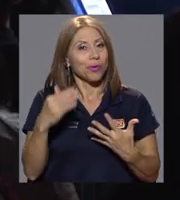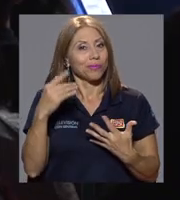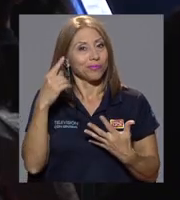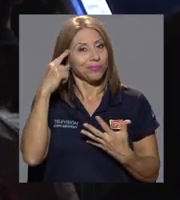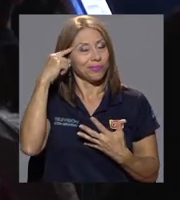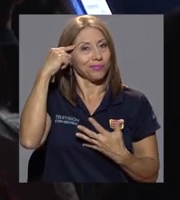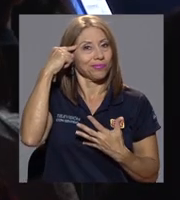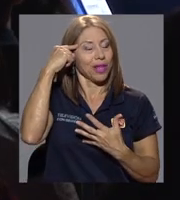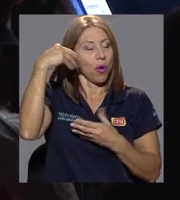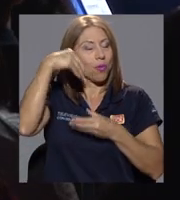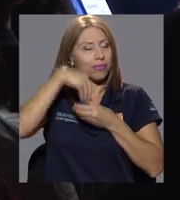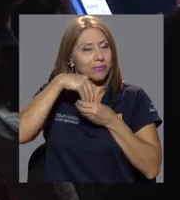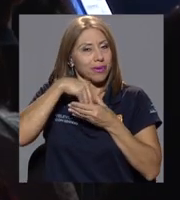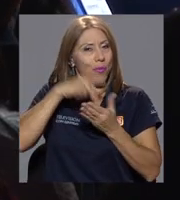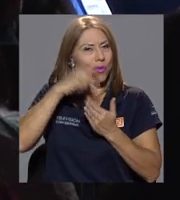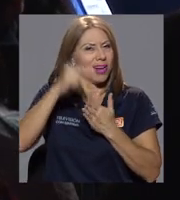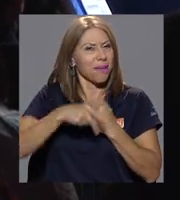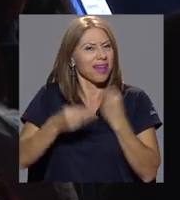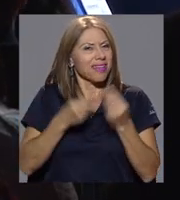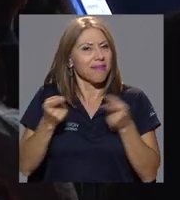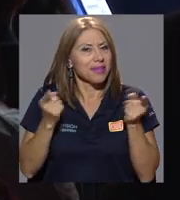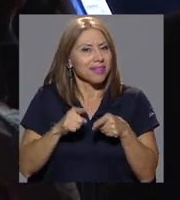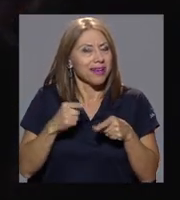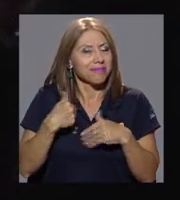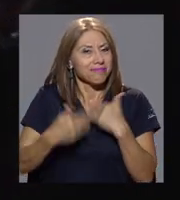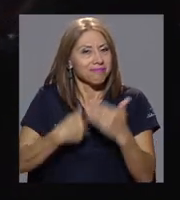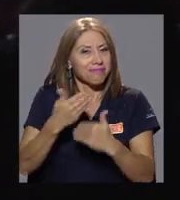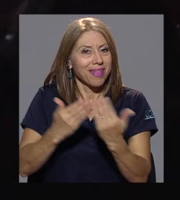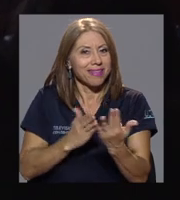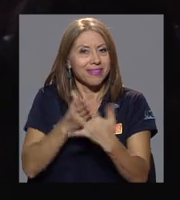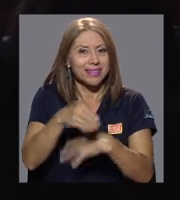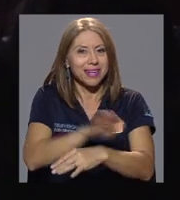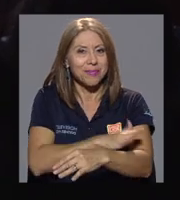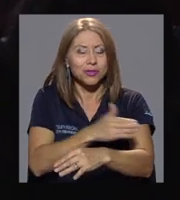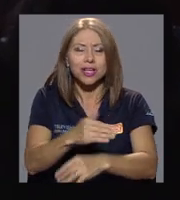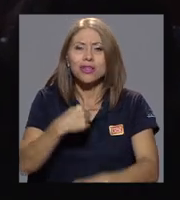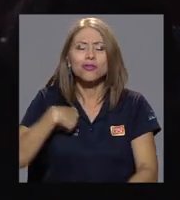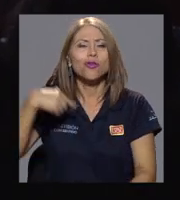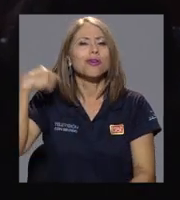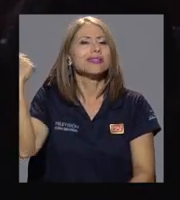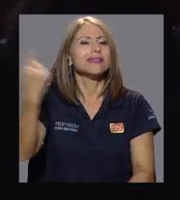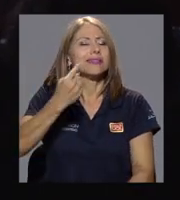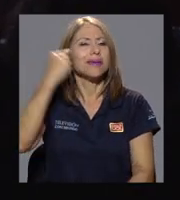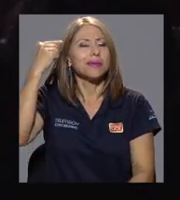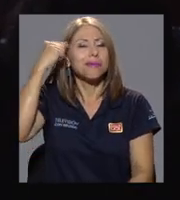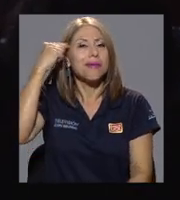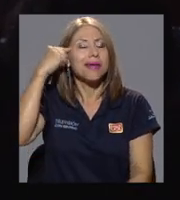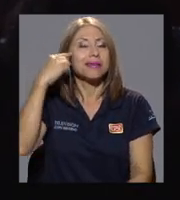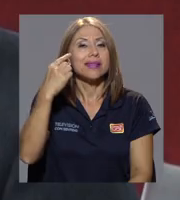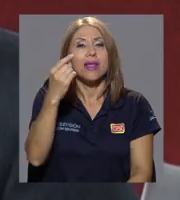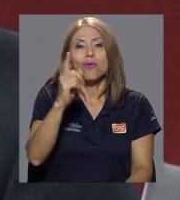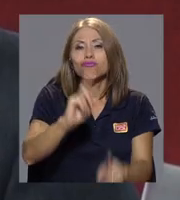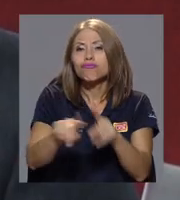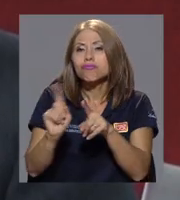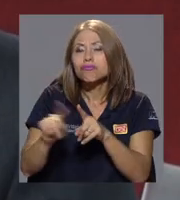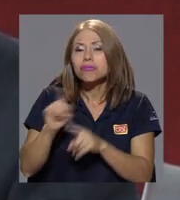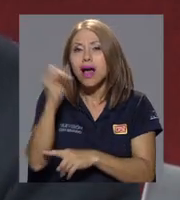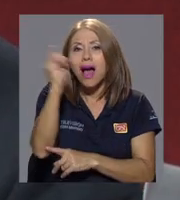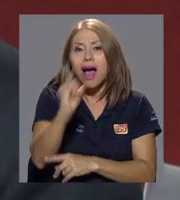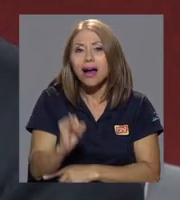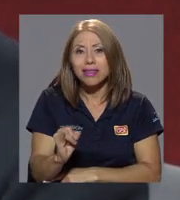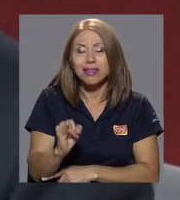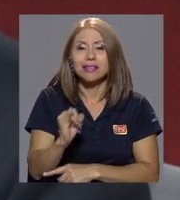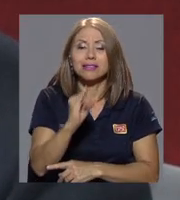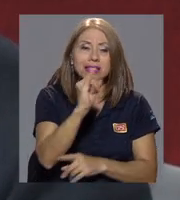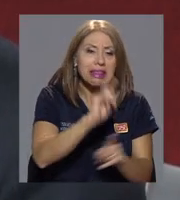programa dentro de su cabeza de lo que iba a suceder a través de la música. Siempre me ha parecido que las artes, entre